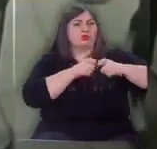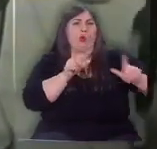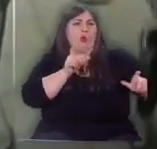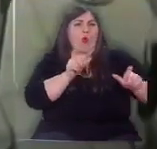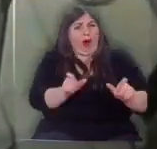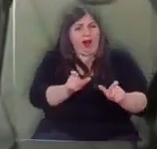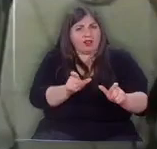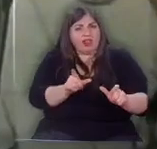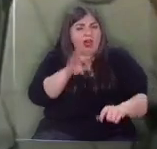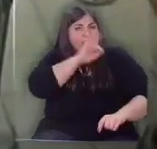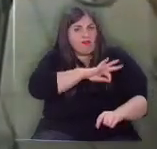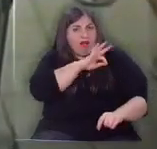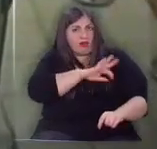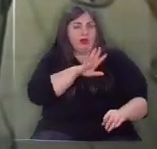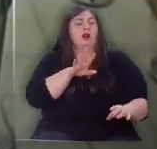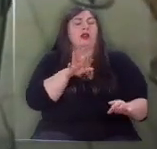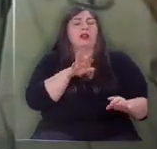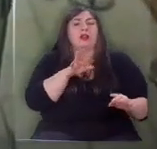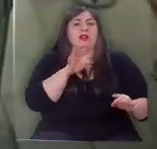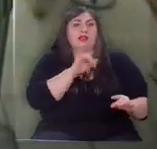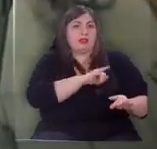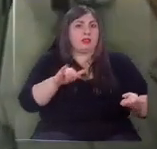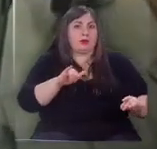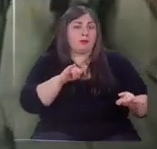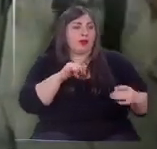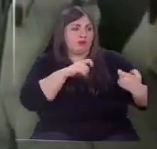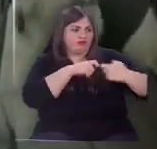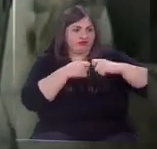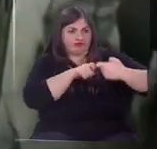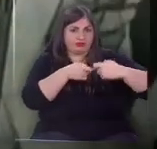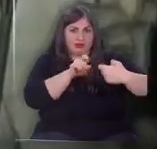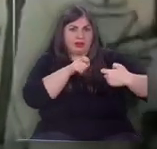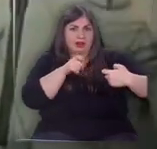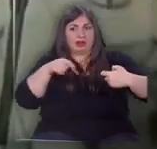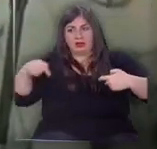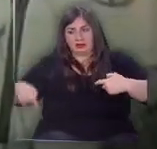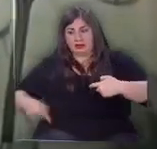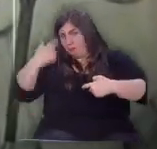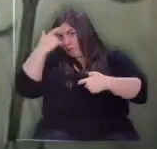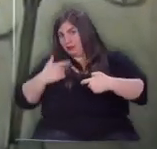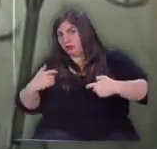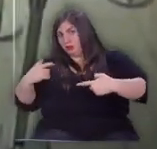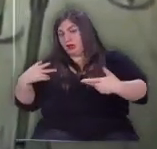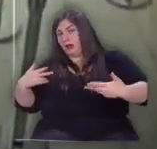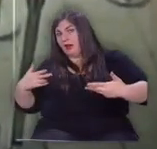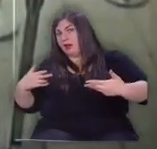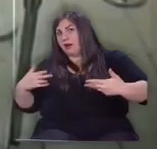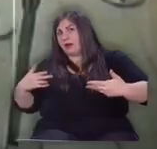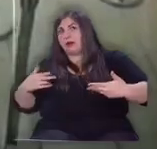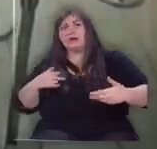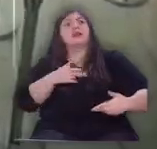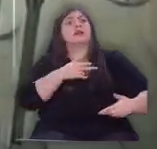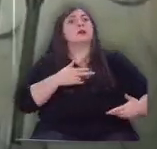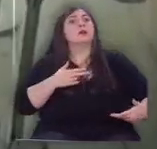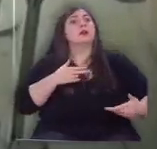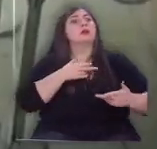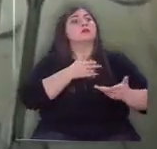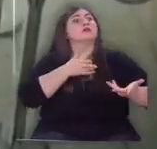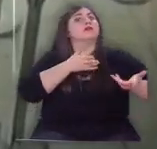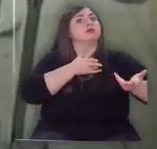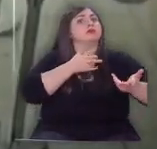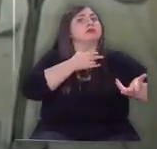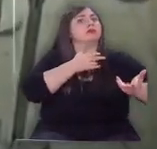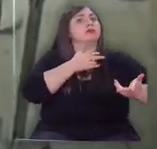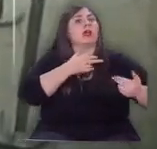guardia de la sucursal y posteriormente a ello, esta persona es amenazada e intimidada para